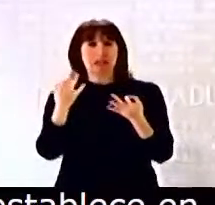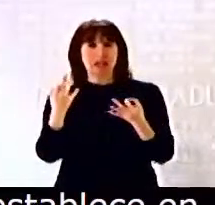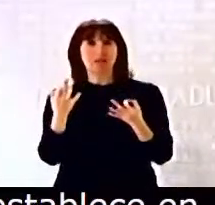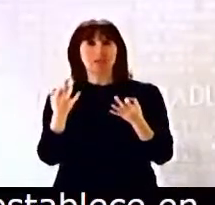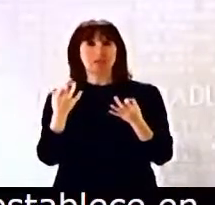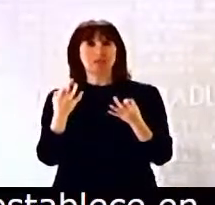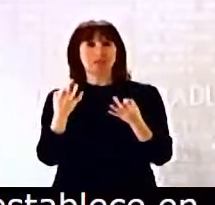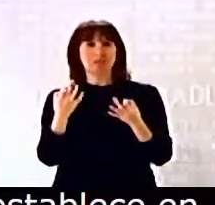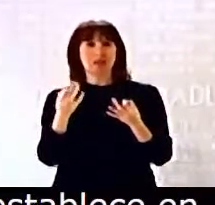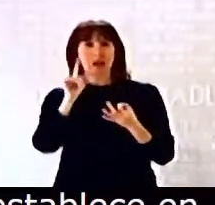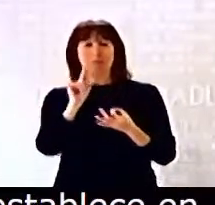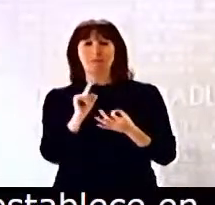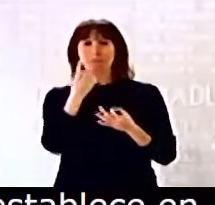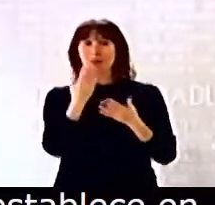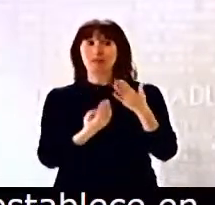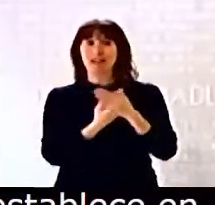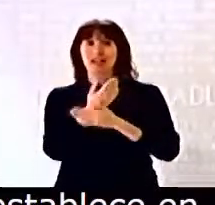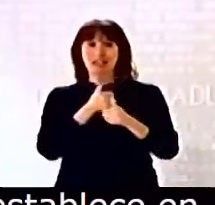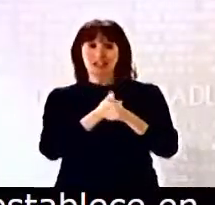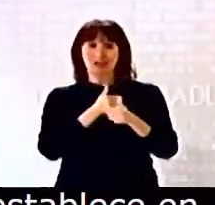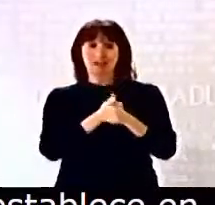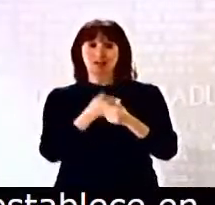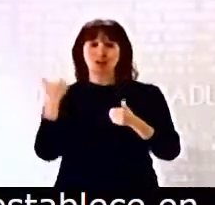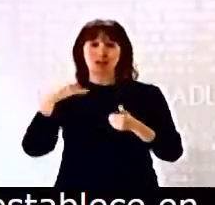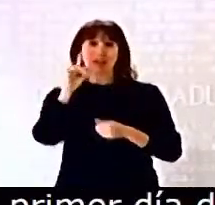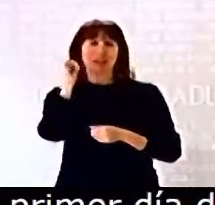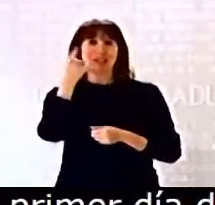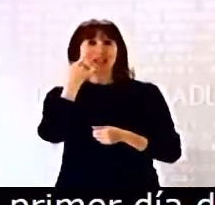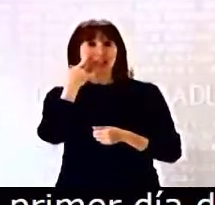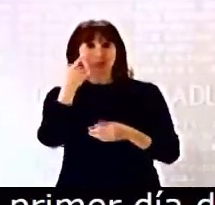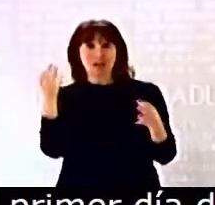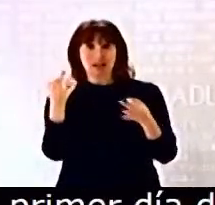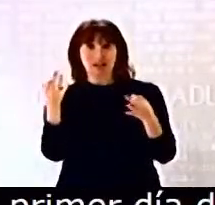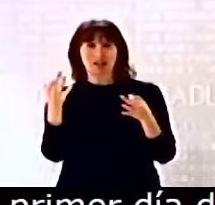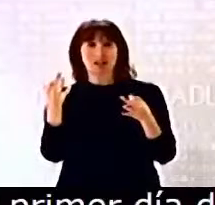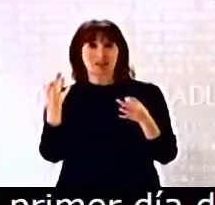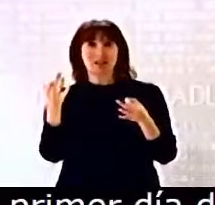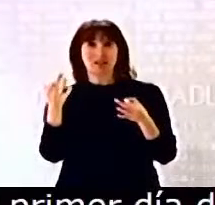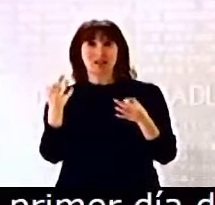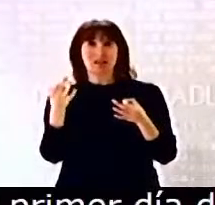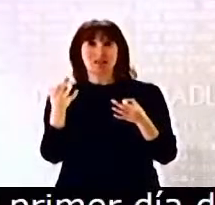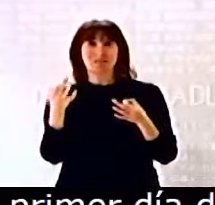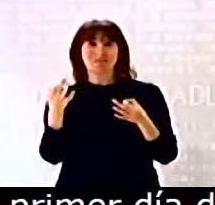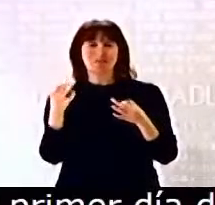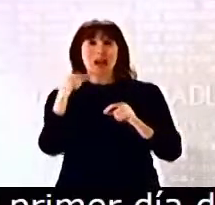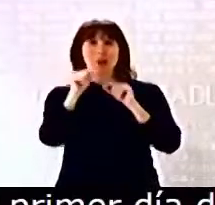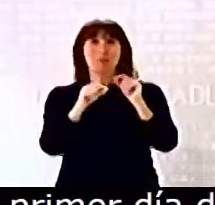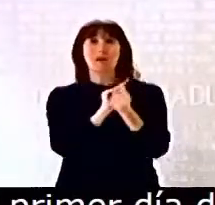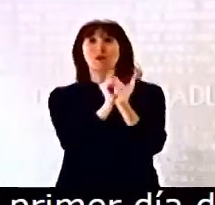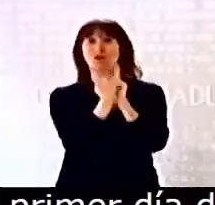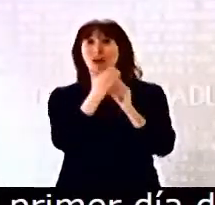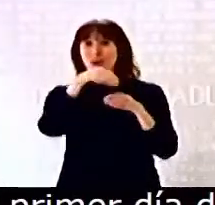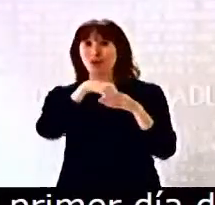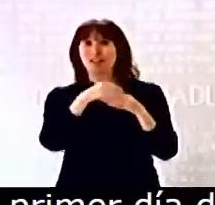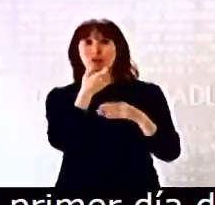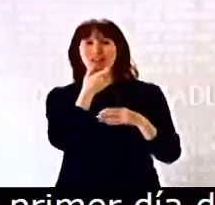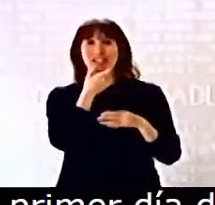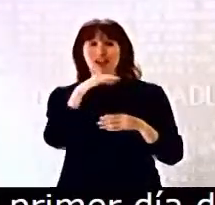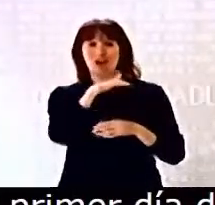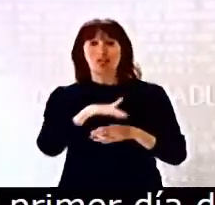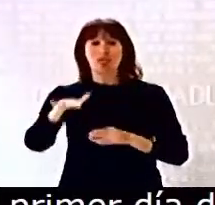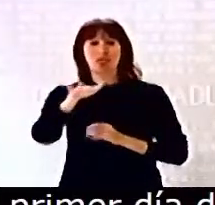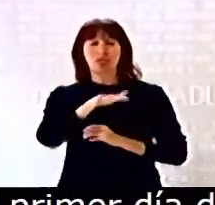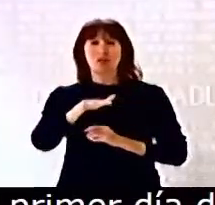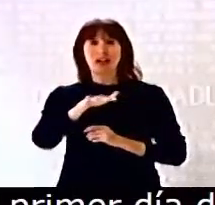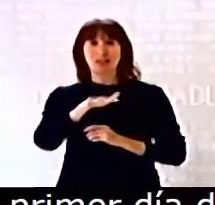el primer día de secuenciación hemos detectado presencia de la variante británica en focos que están